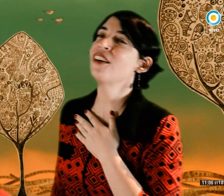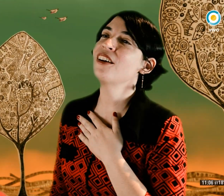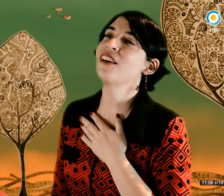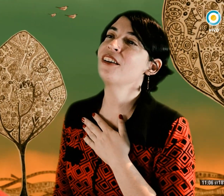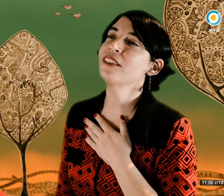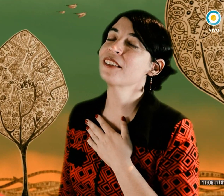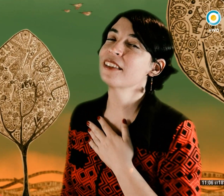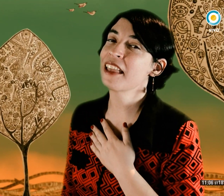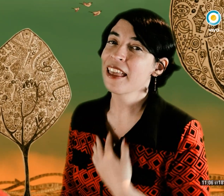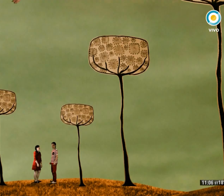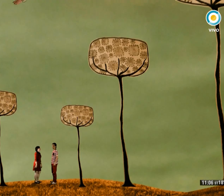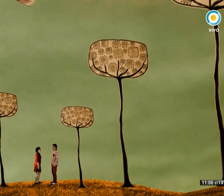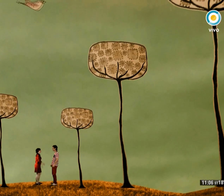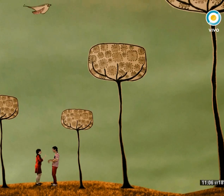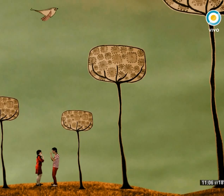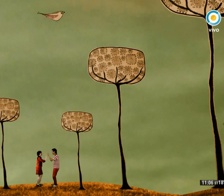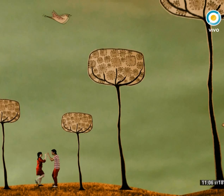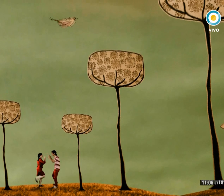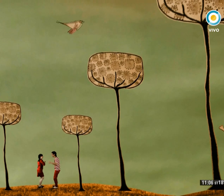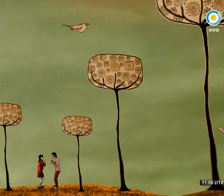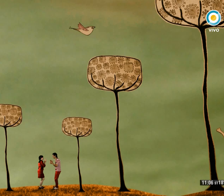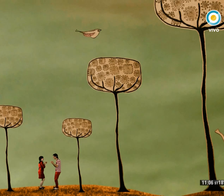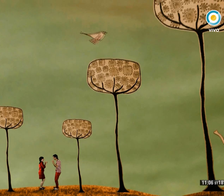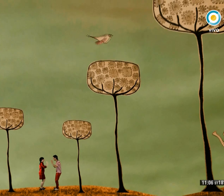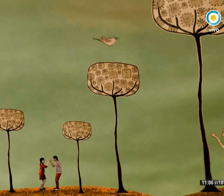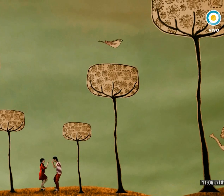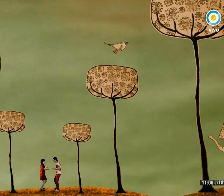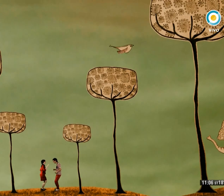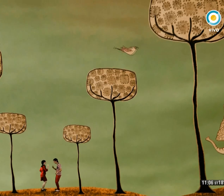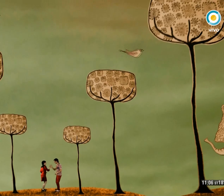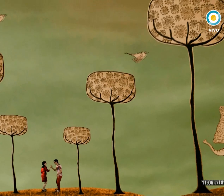Abrazo de bienvenida.